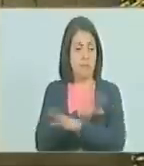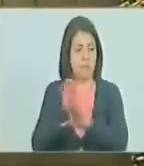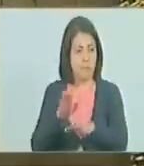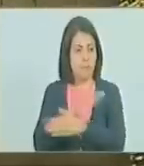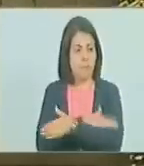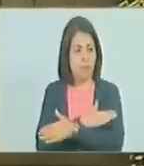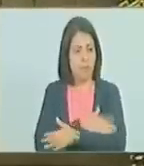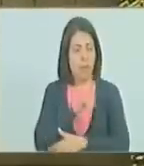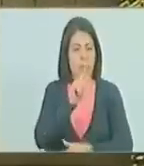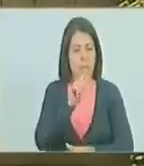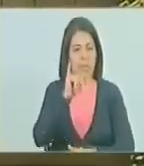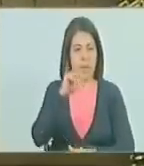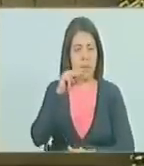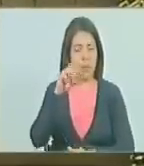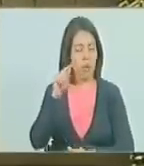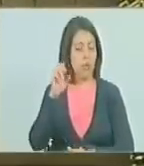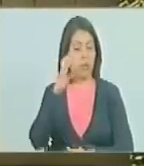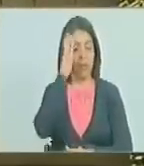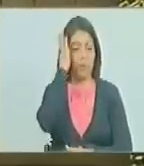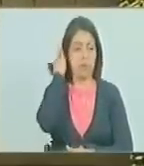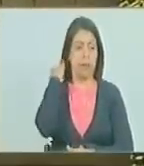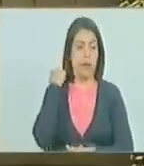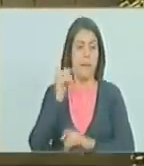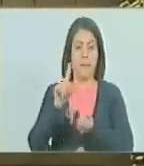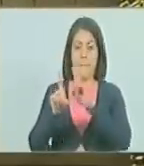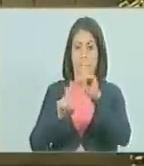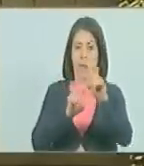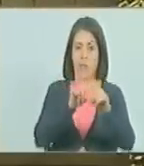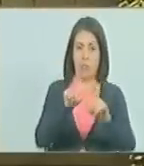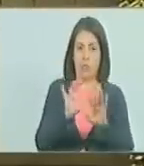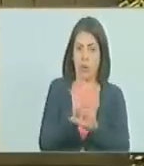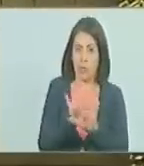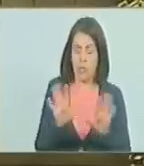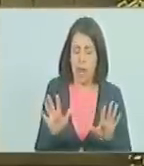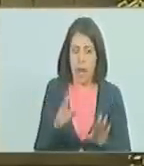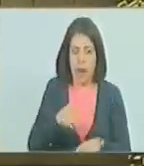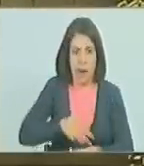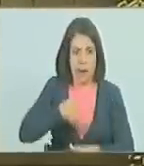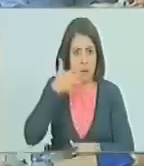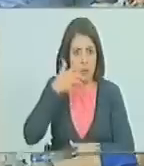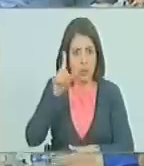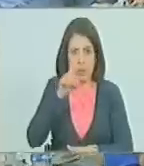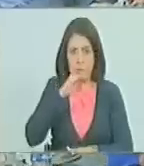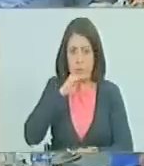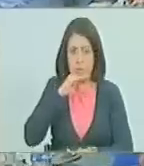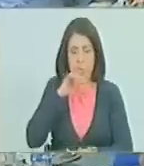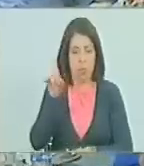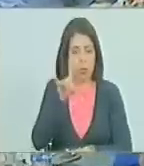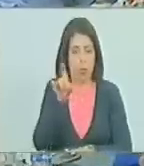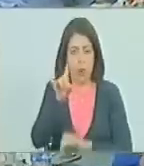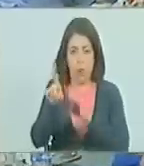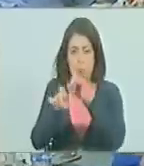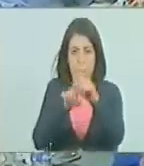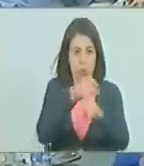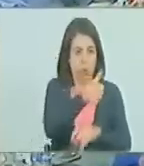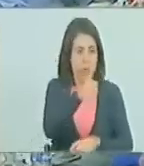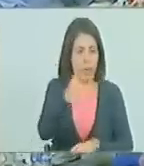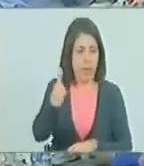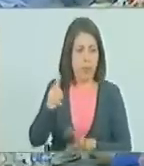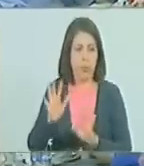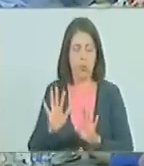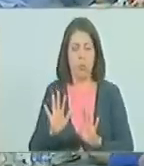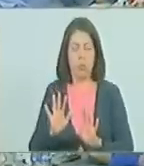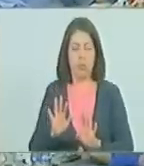Te felicito, Timoteo. Claro, pero lo que estoy es preguntándole. No te molestes, te estoy preguntando. Si quieres, se lo pregunto a cada uno de ustedes.